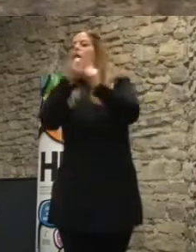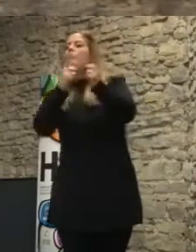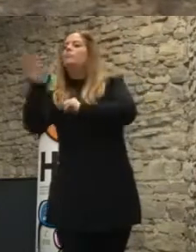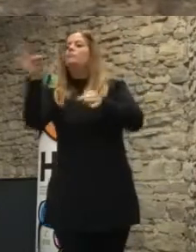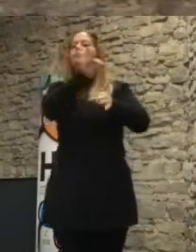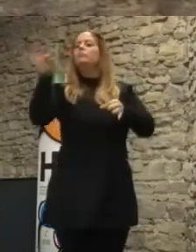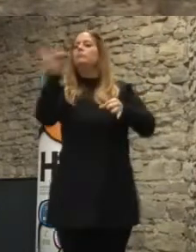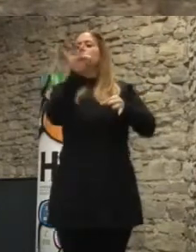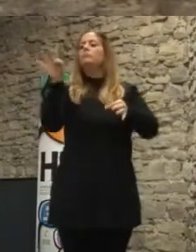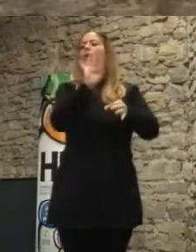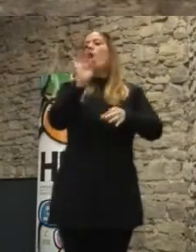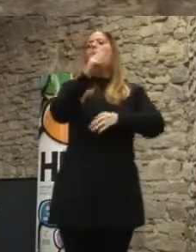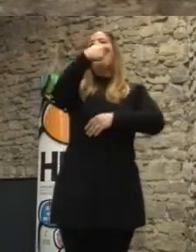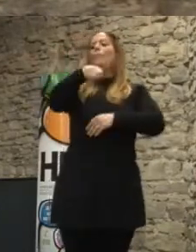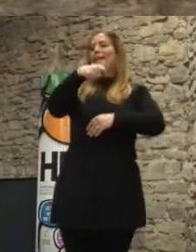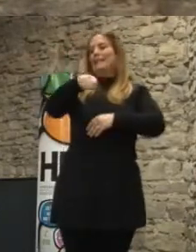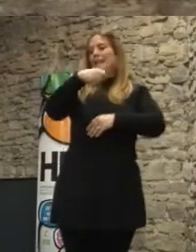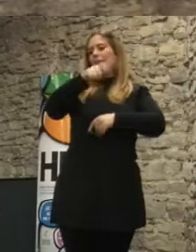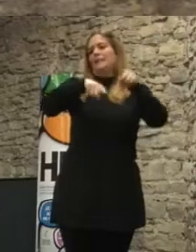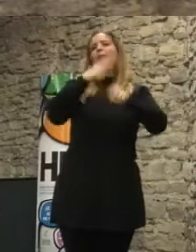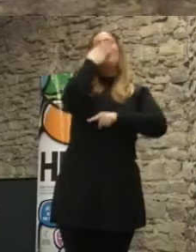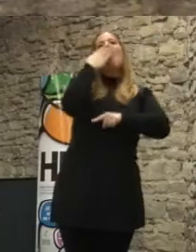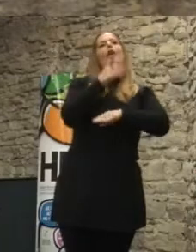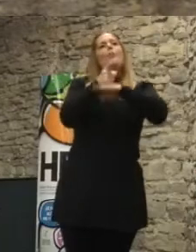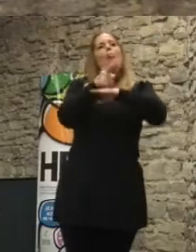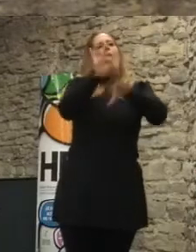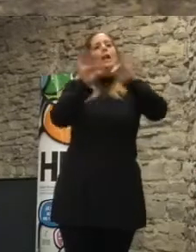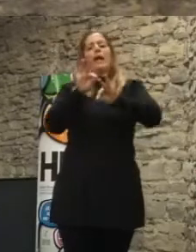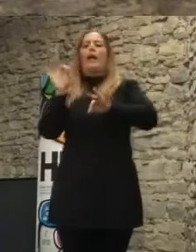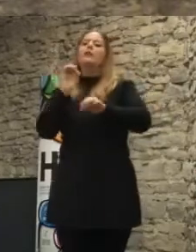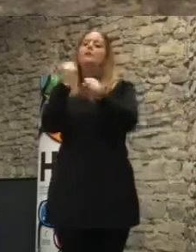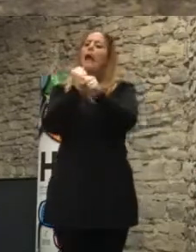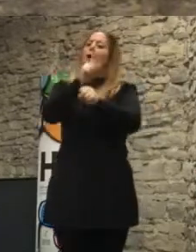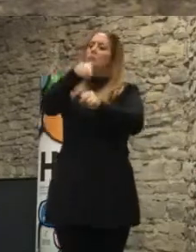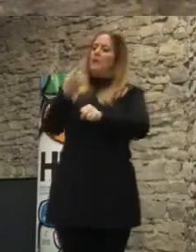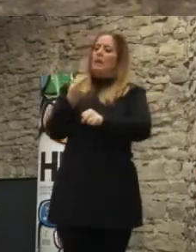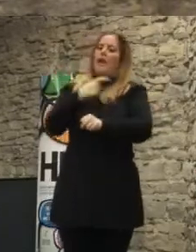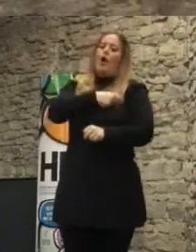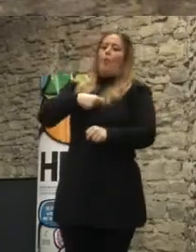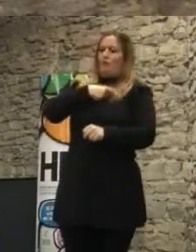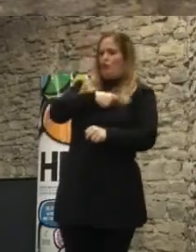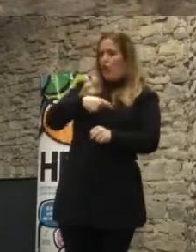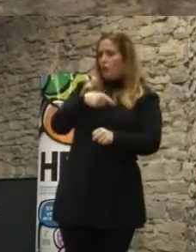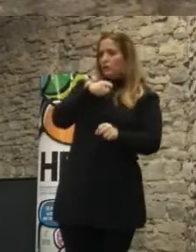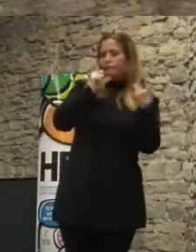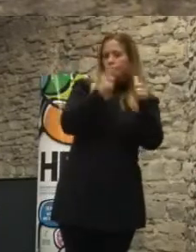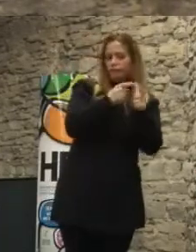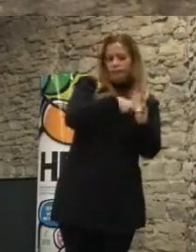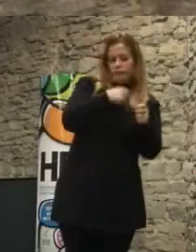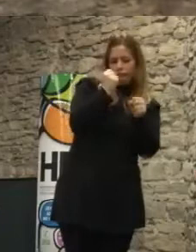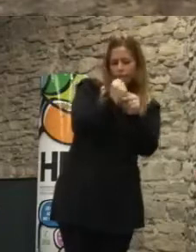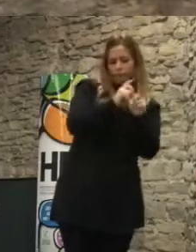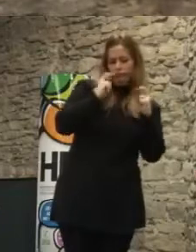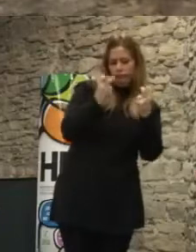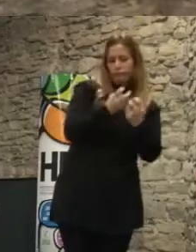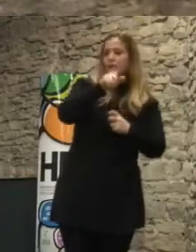presidencias colegiadas, mucho trabajo en comisiones, mucho trabajo en espacios dentro de la crear